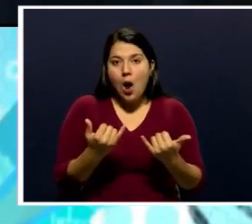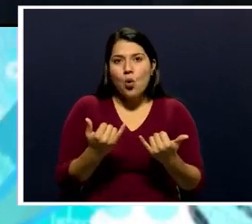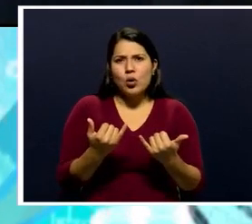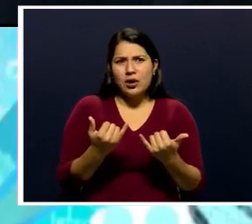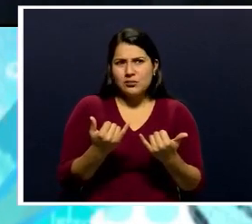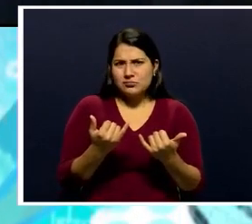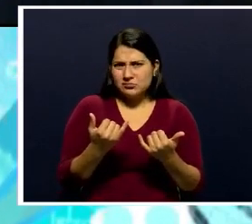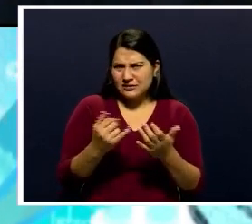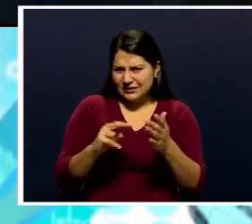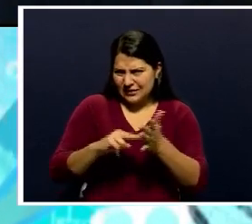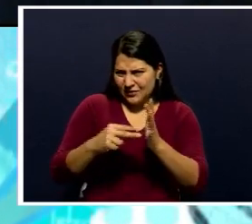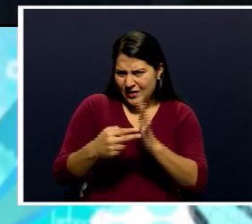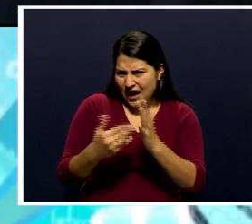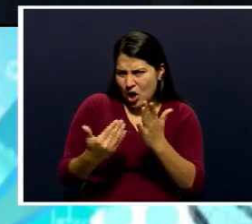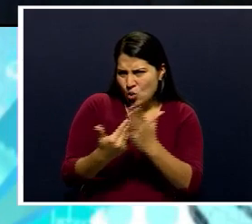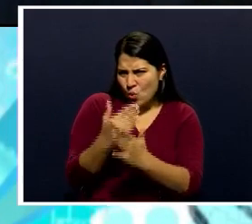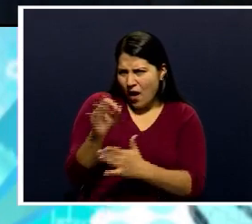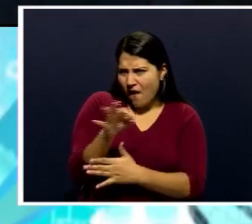exclusión social?